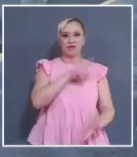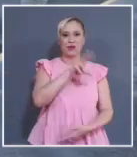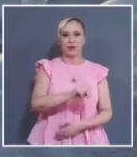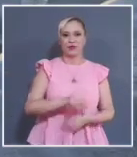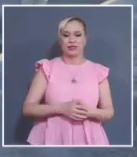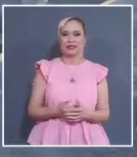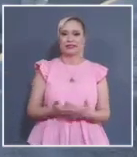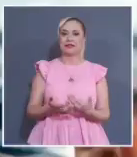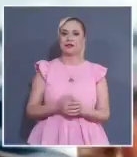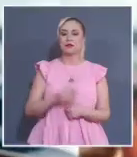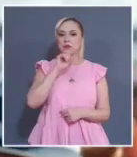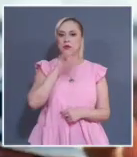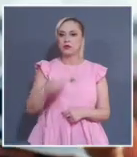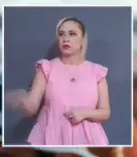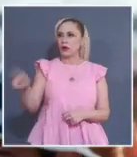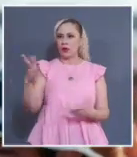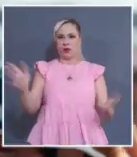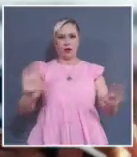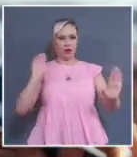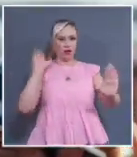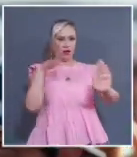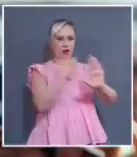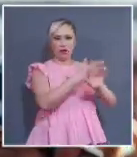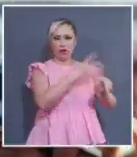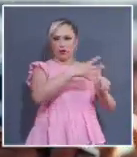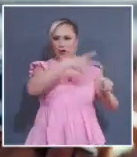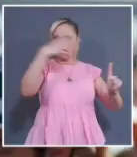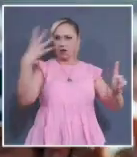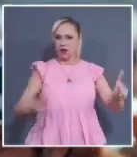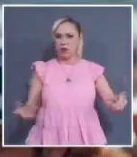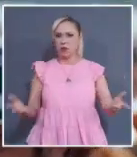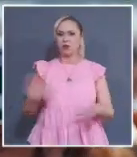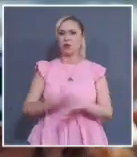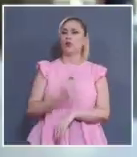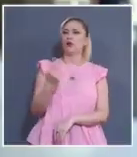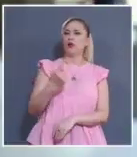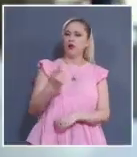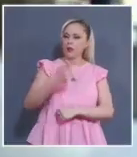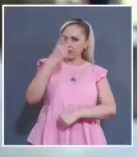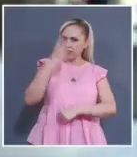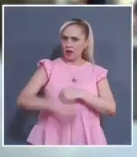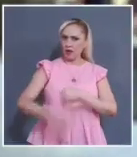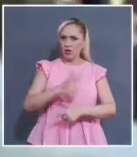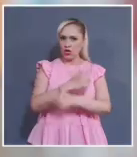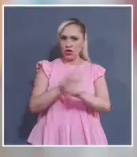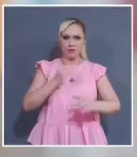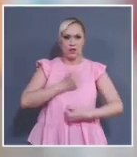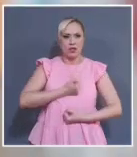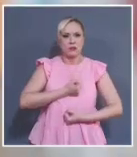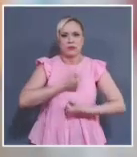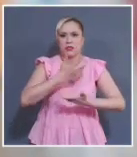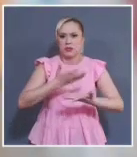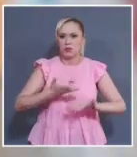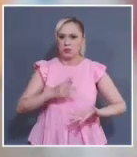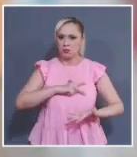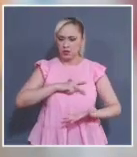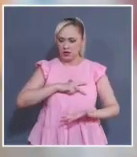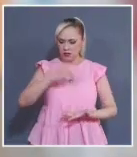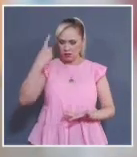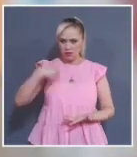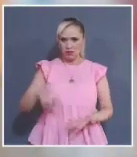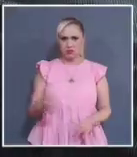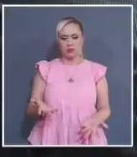comunidad LGBTIQ+, los críticos lo toman como un daño a la libertad de expresión que podría generar posibles consecuencias, como